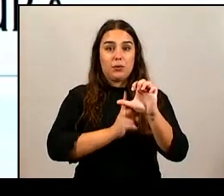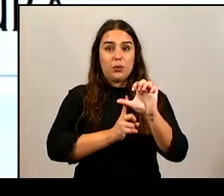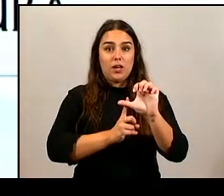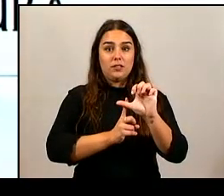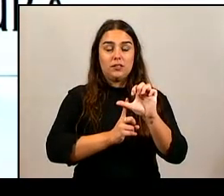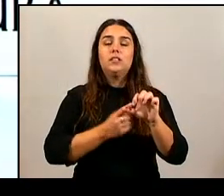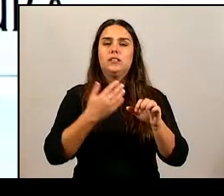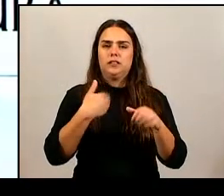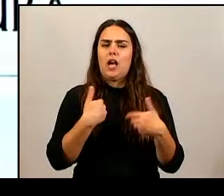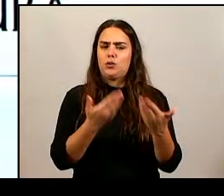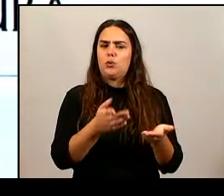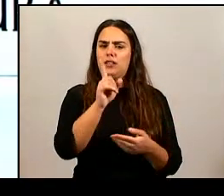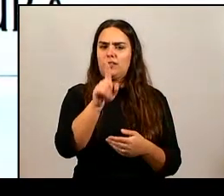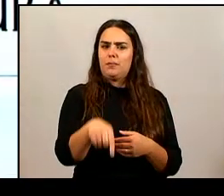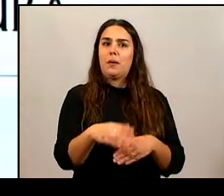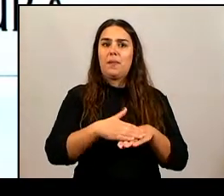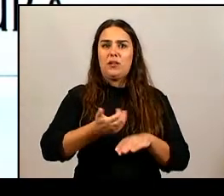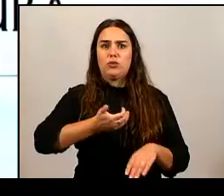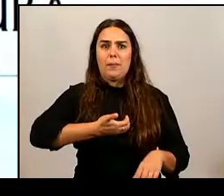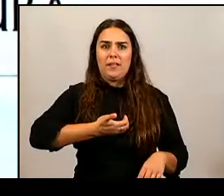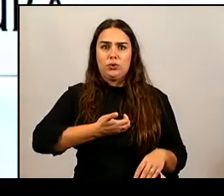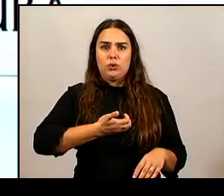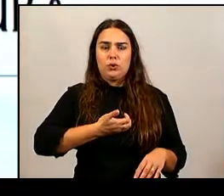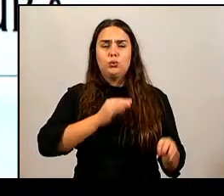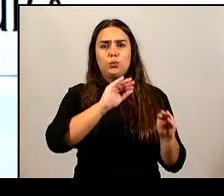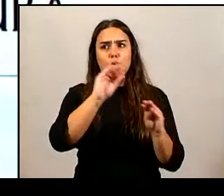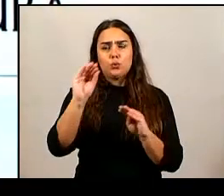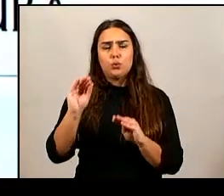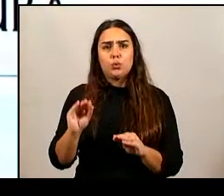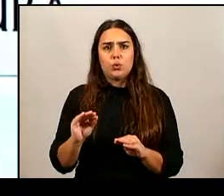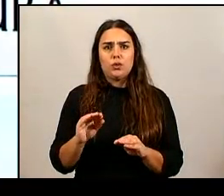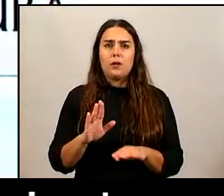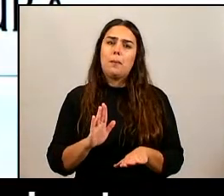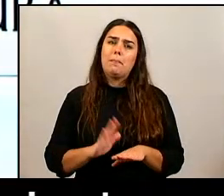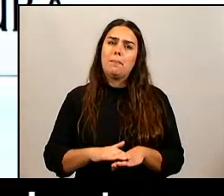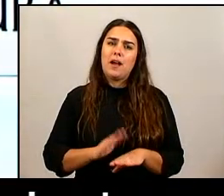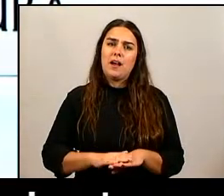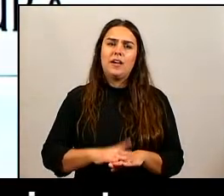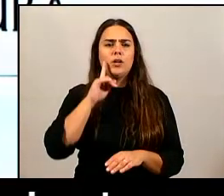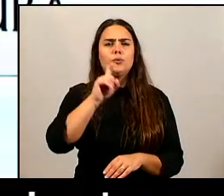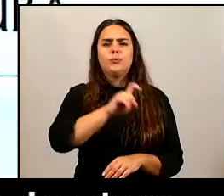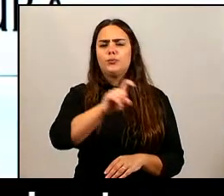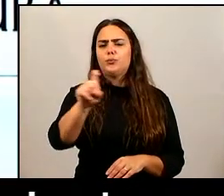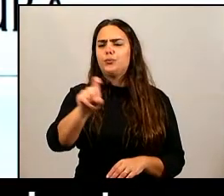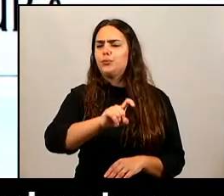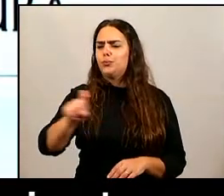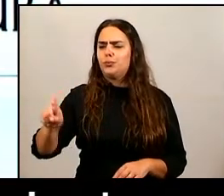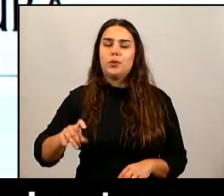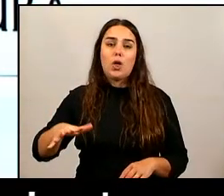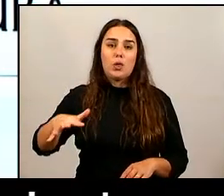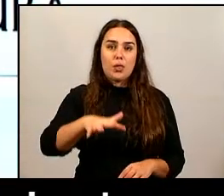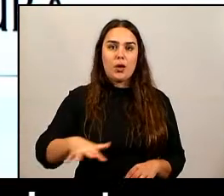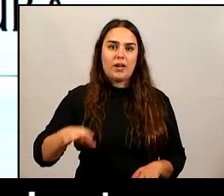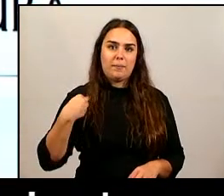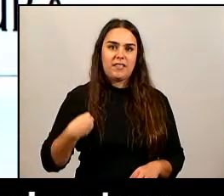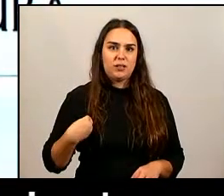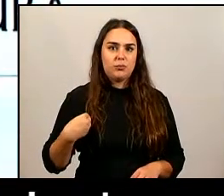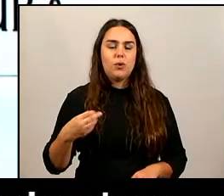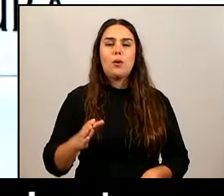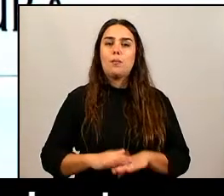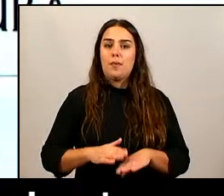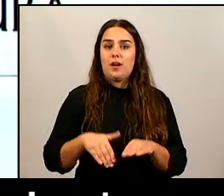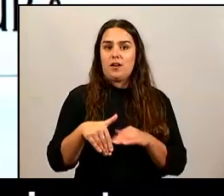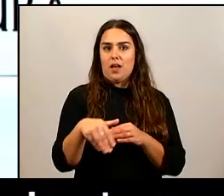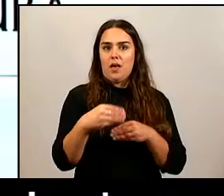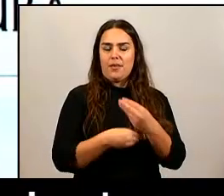dado ayudas también a los ayuntamientos para fumigar también la zona del arroz, para la Prudenta,